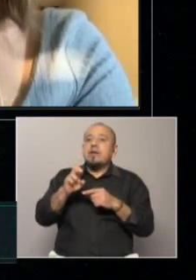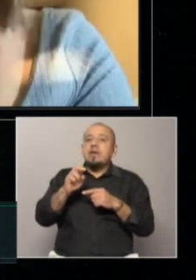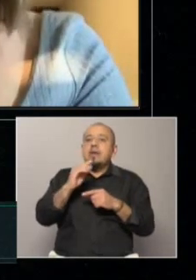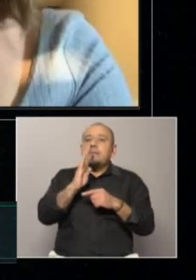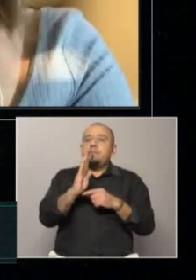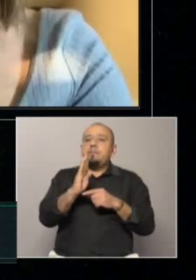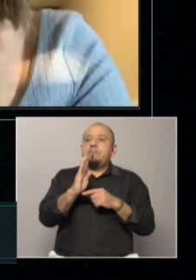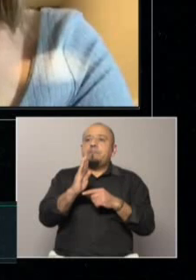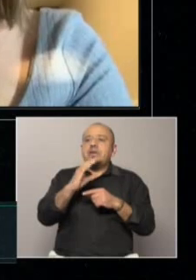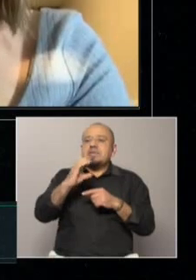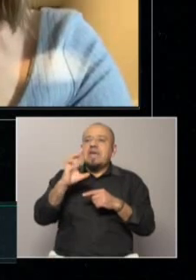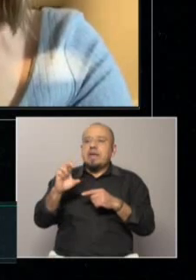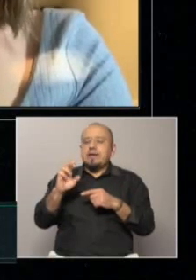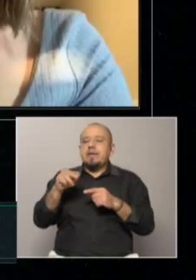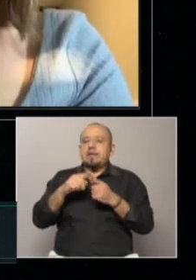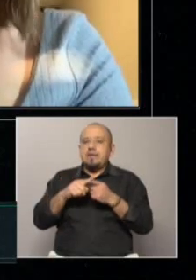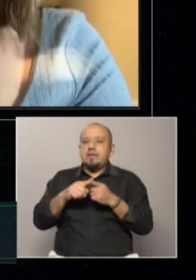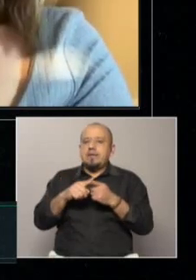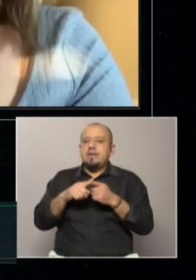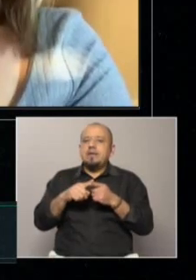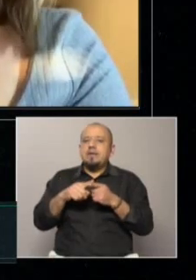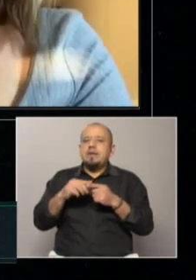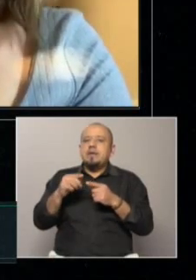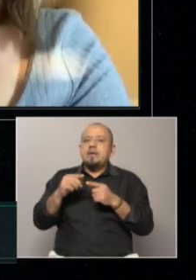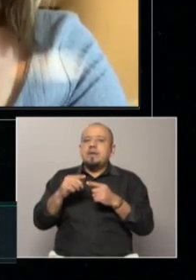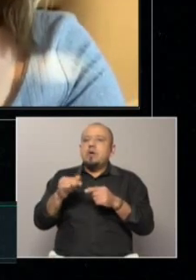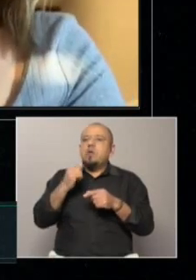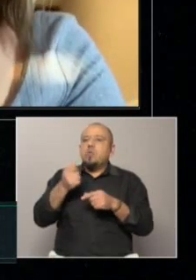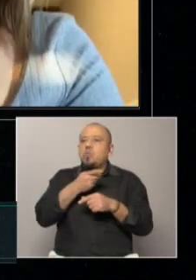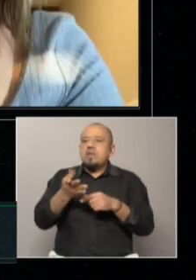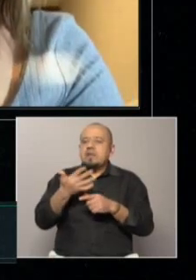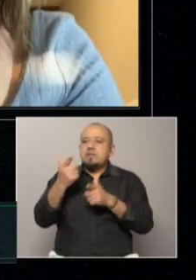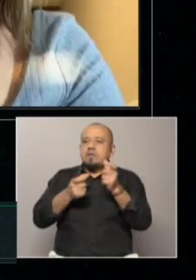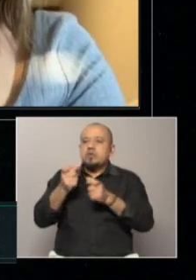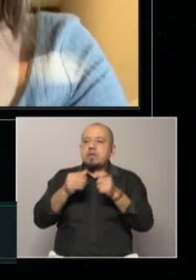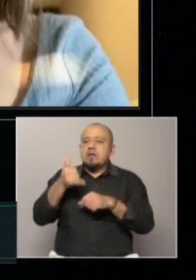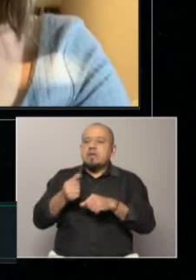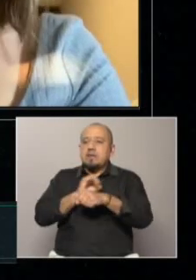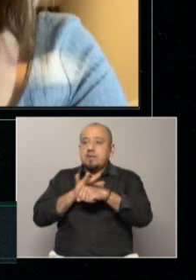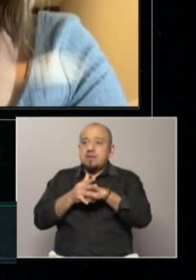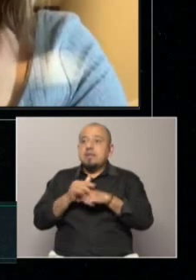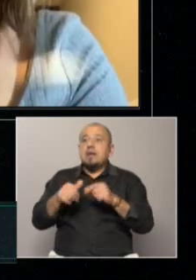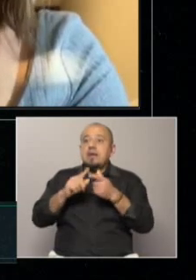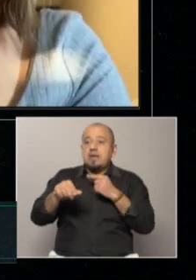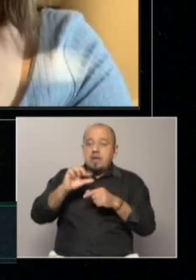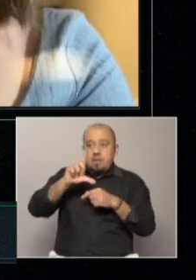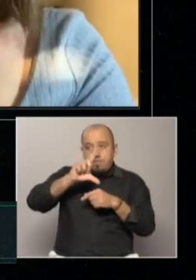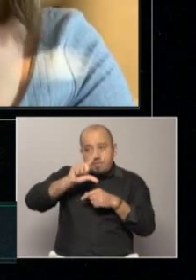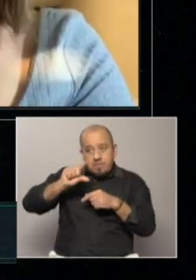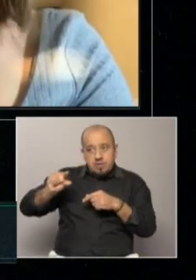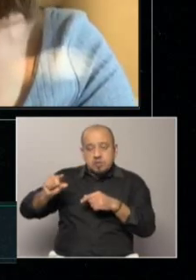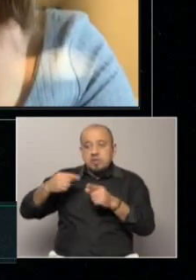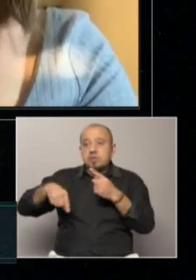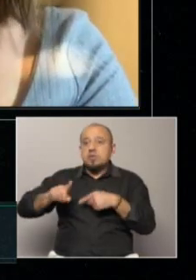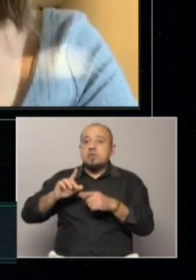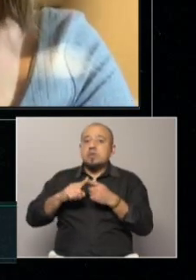que sea clara la explicación, la cantidad de personas que contagia una persona que tiene COVID está descendiendo y eso lo que marca